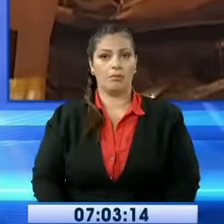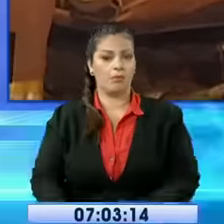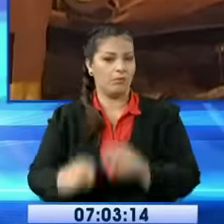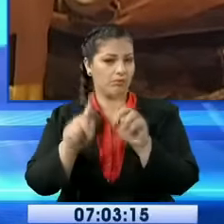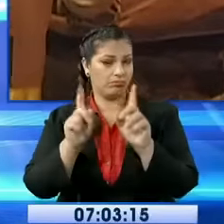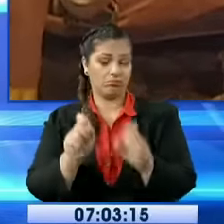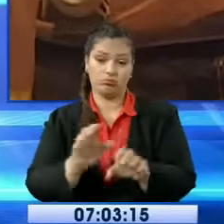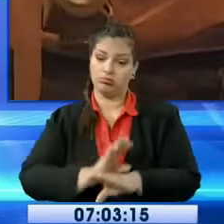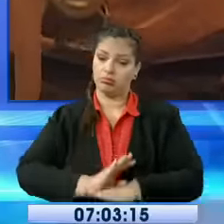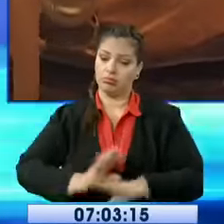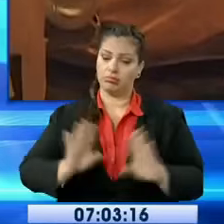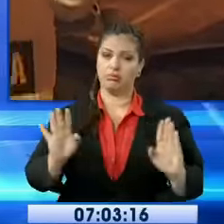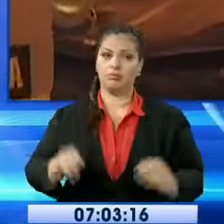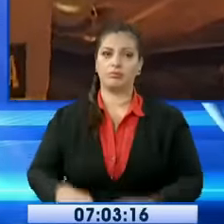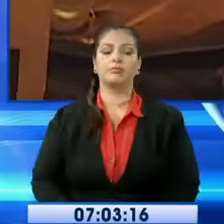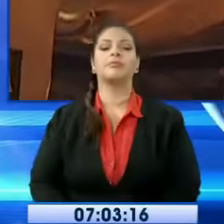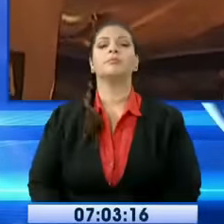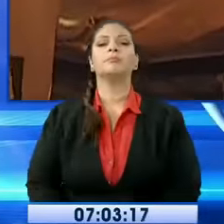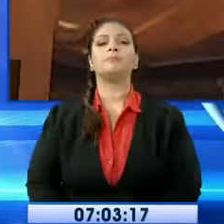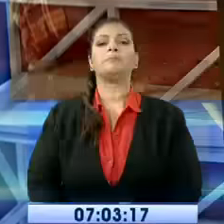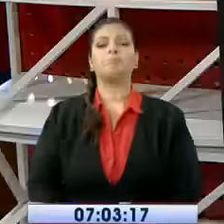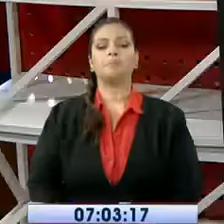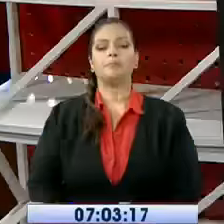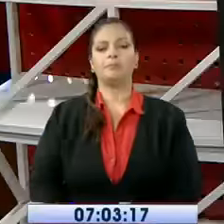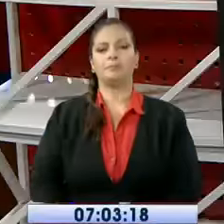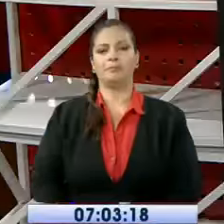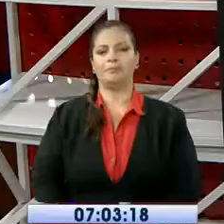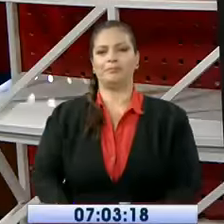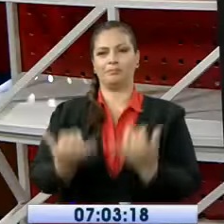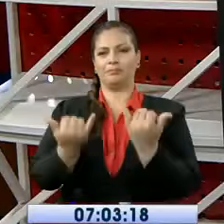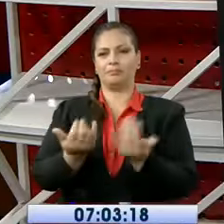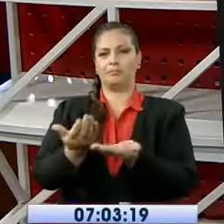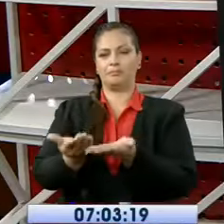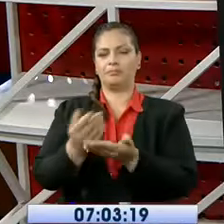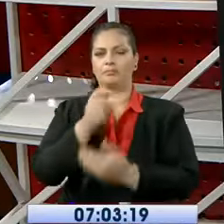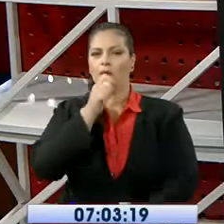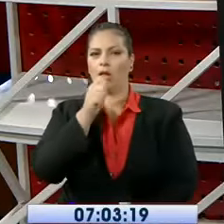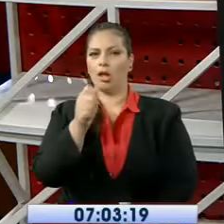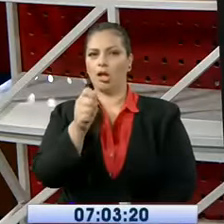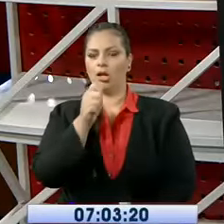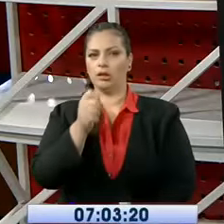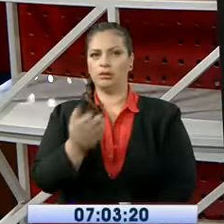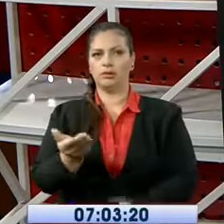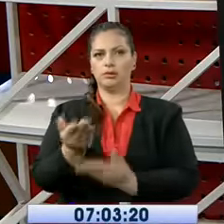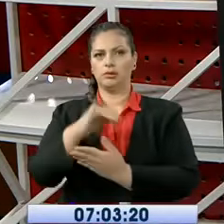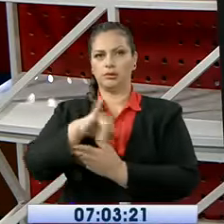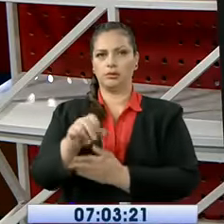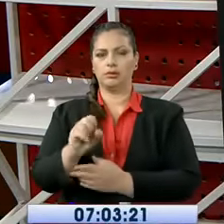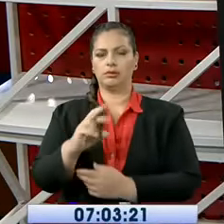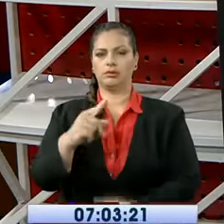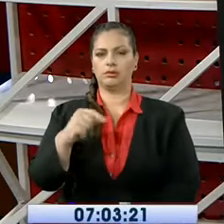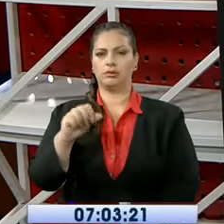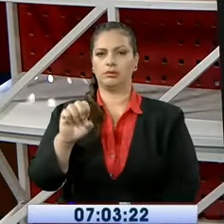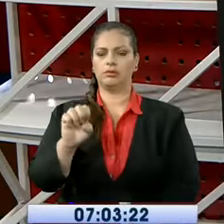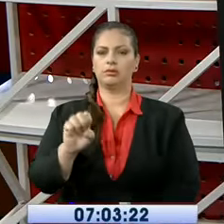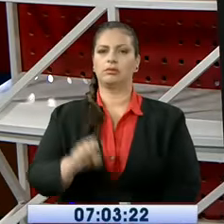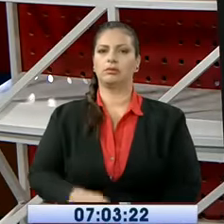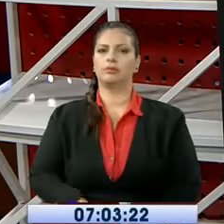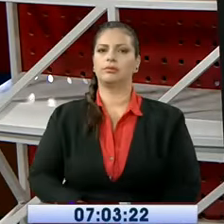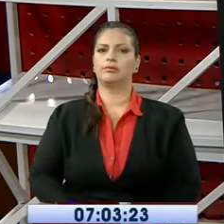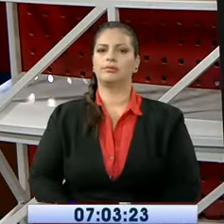parte que de los sí. Investigadores. Por supuesto. ¿Qué te parece si salimos a exteriores? ¿Cómo no? Vamos entonces a conversar con Jorge Salazar, que nos